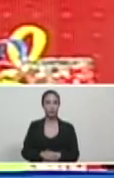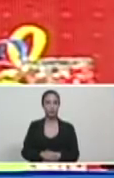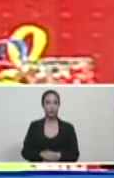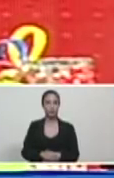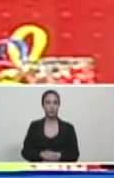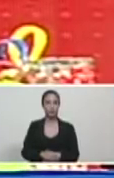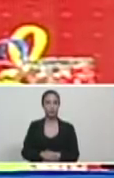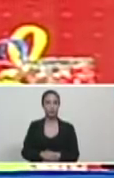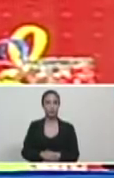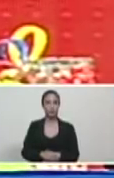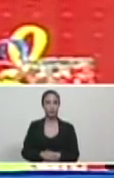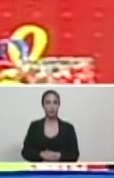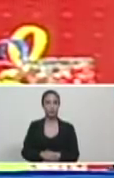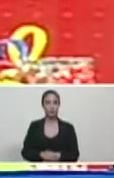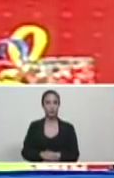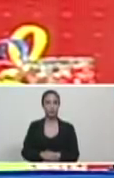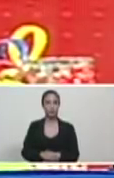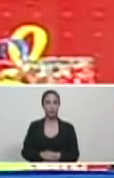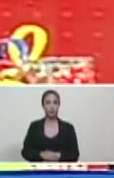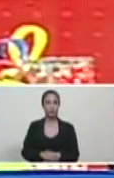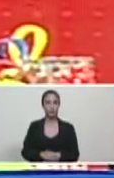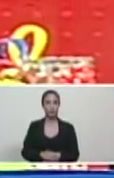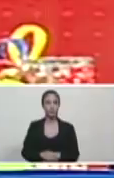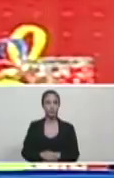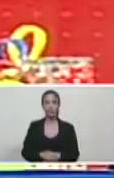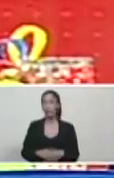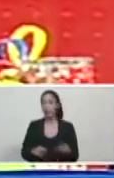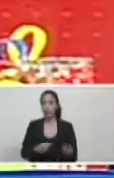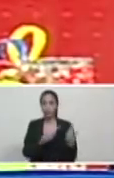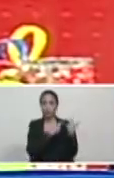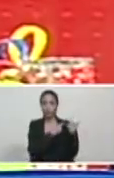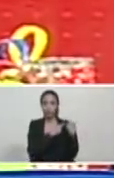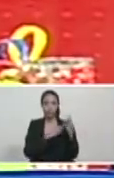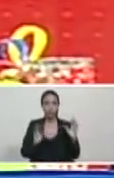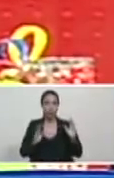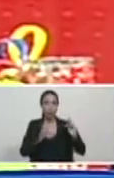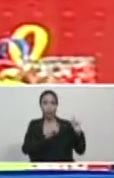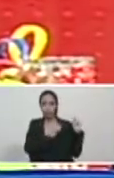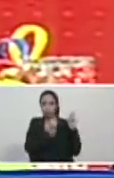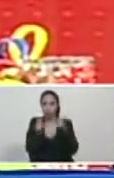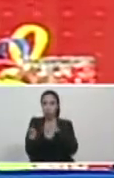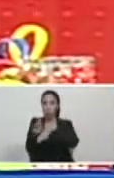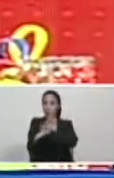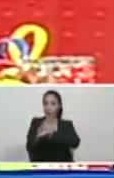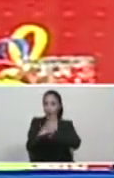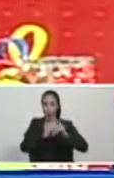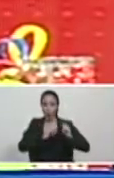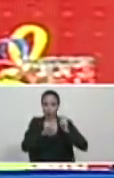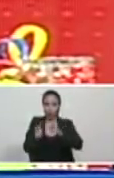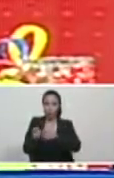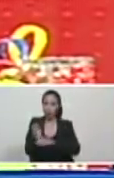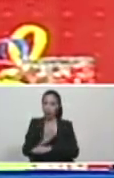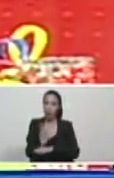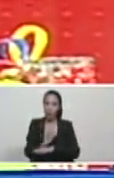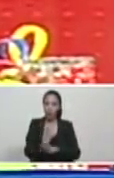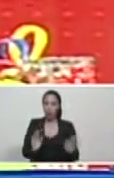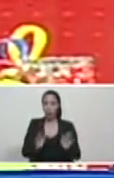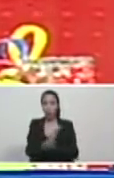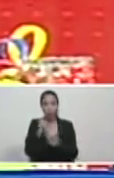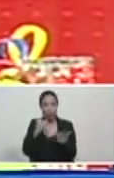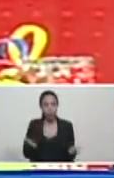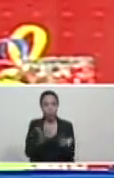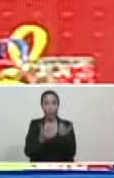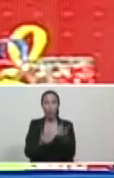ahora León Heredia asume desde ya como una de las prioridades de tus líneas de acción fortalecer